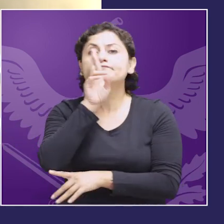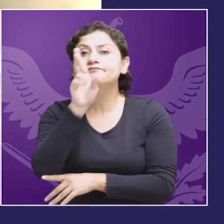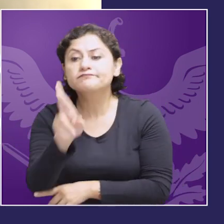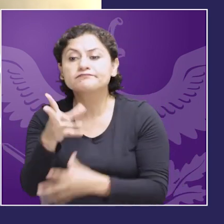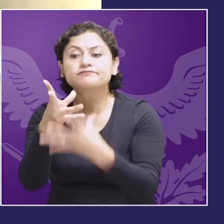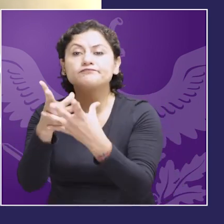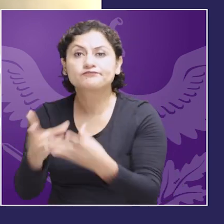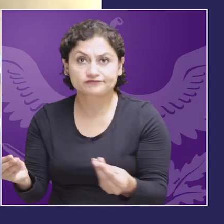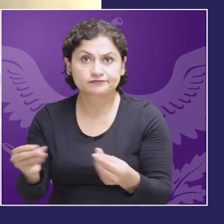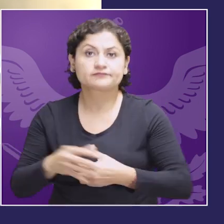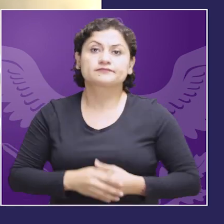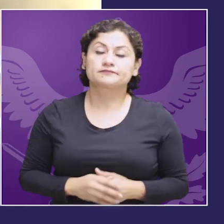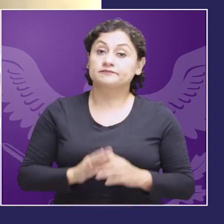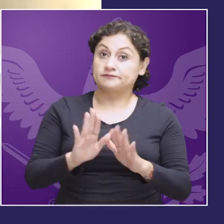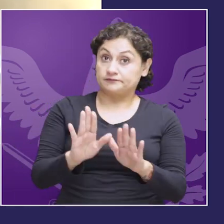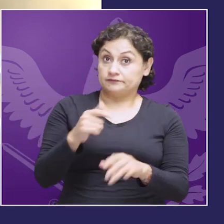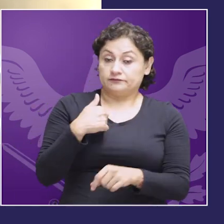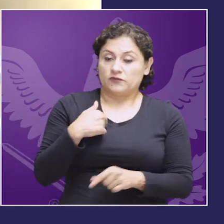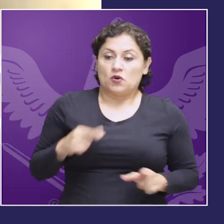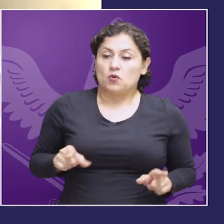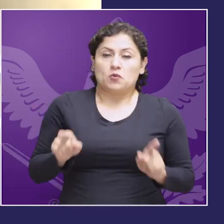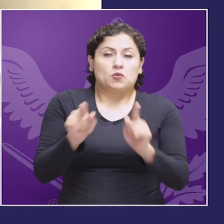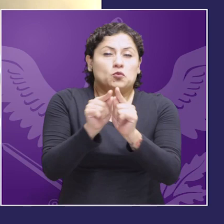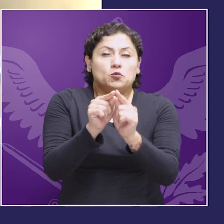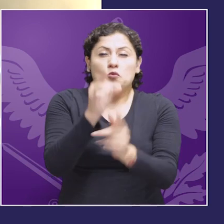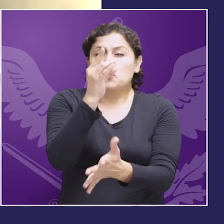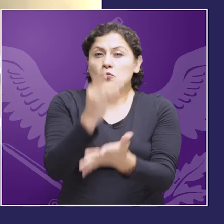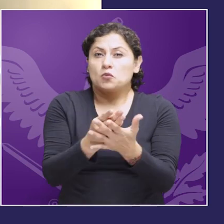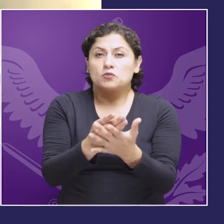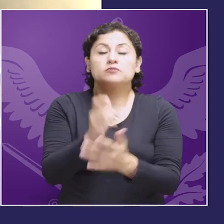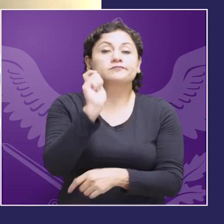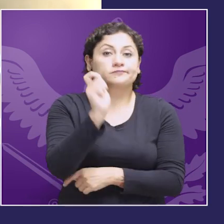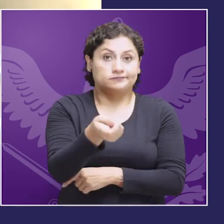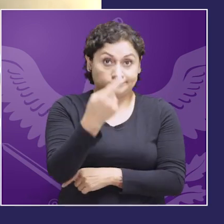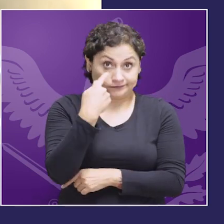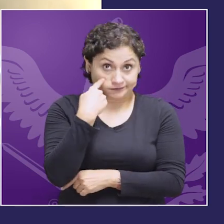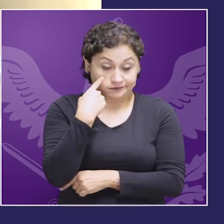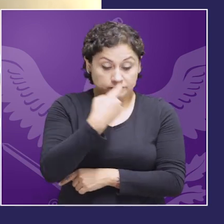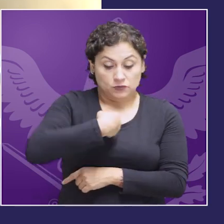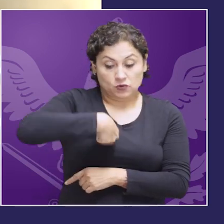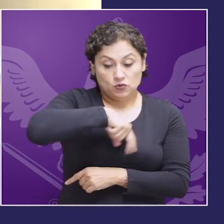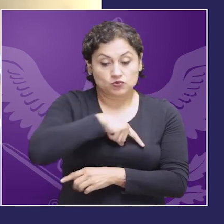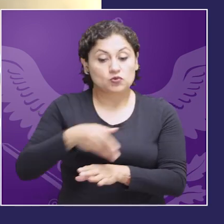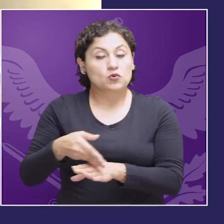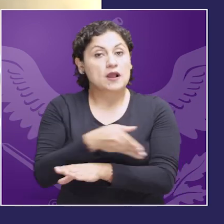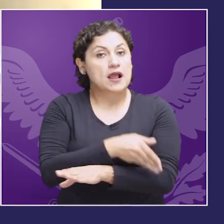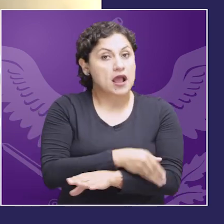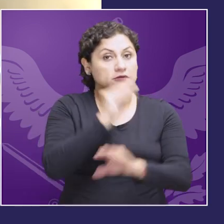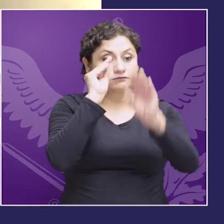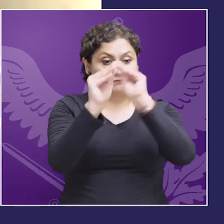a esta situación. Yo aquí solo quisiera contarles una vez